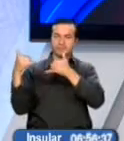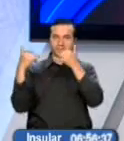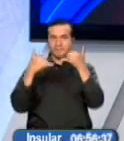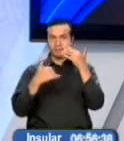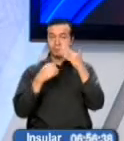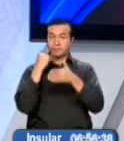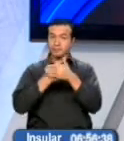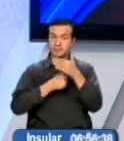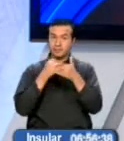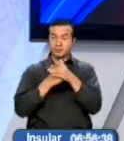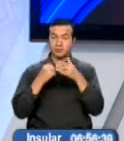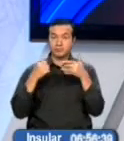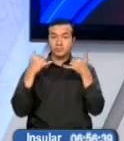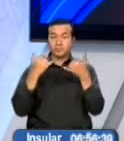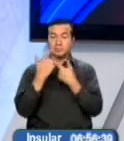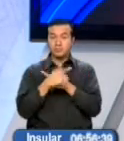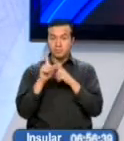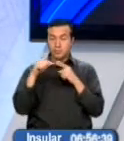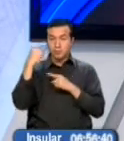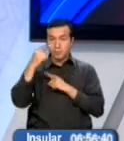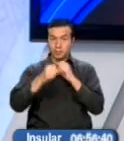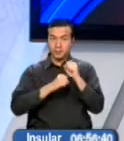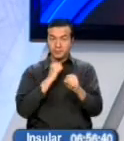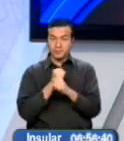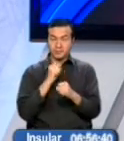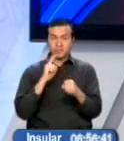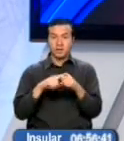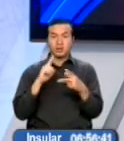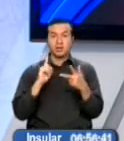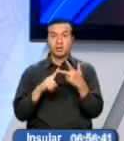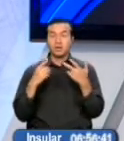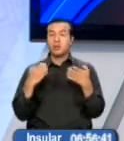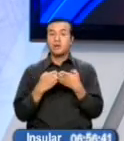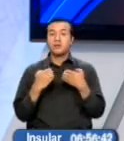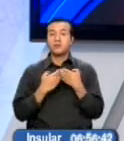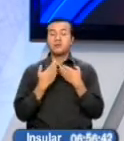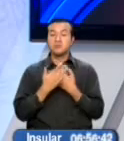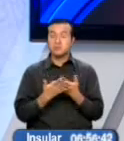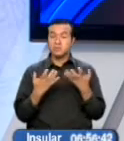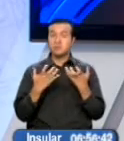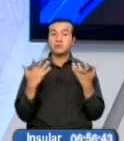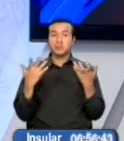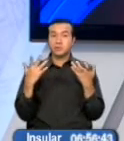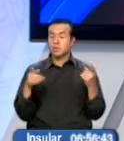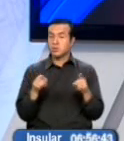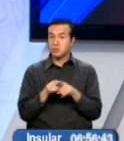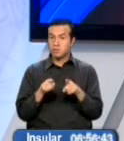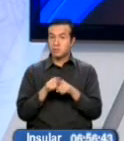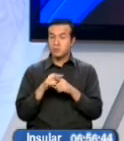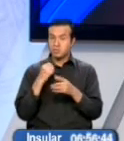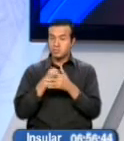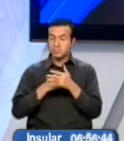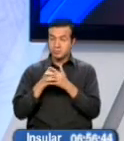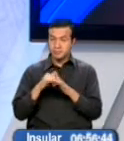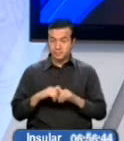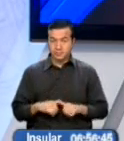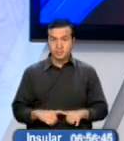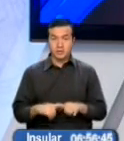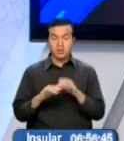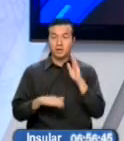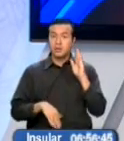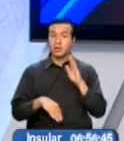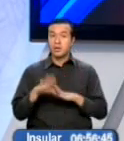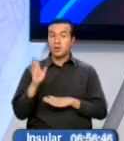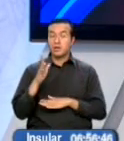nuevos retos, la Copa Libertadores para el próximo año y también armar un equipo que intente revalidar el título de esta temporada. Pero además